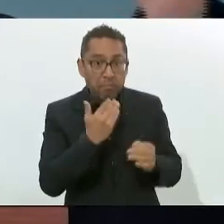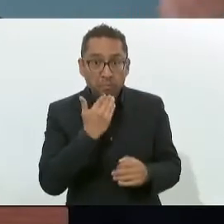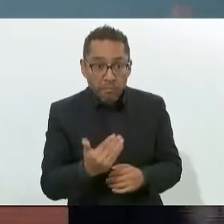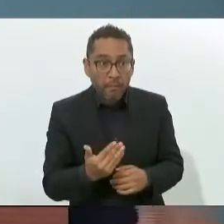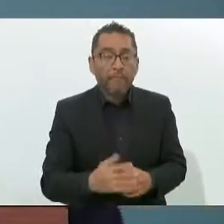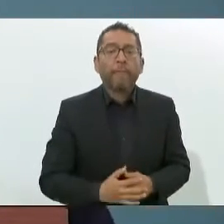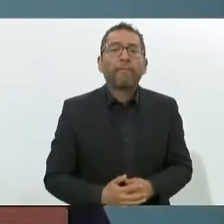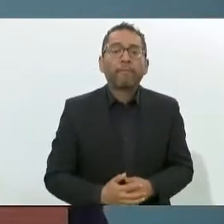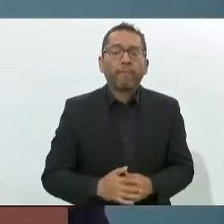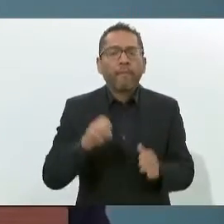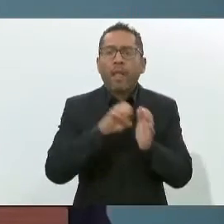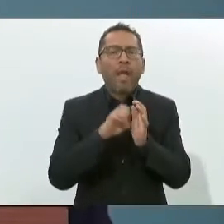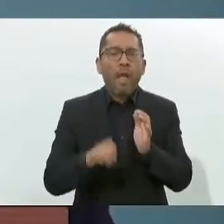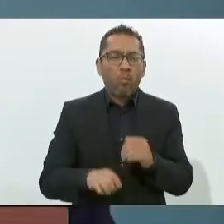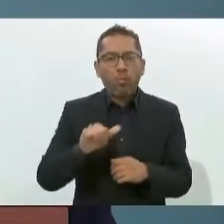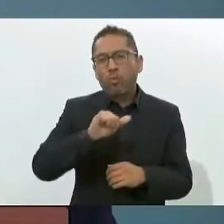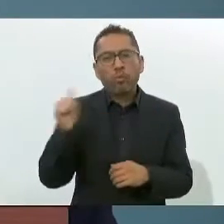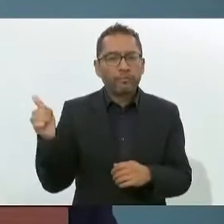Otro ejemplo,